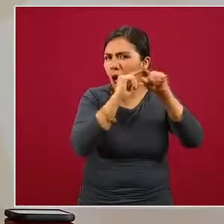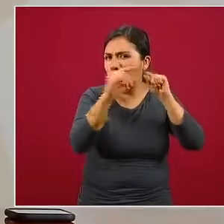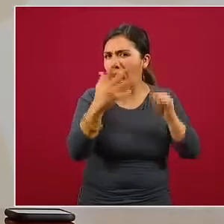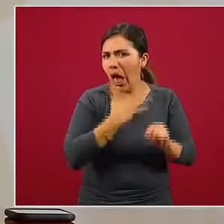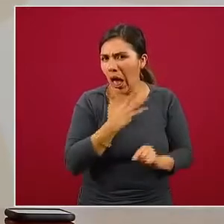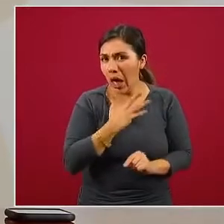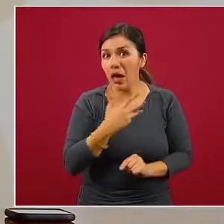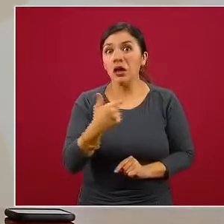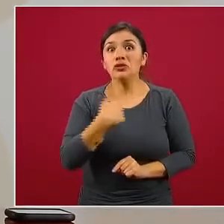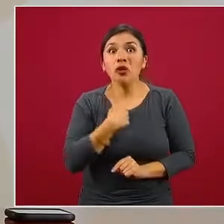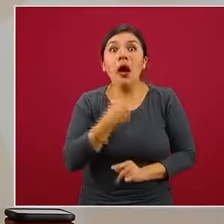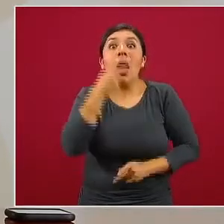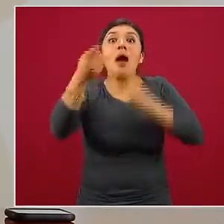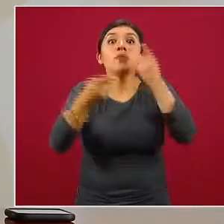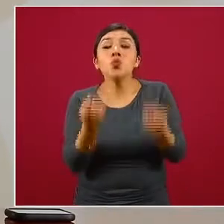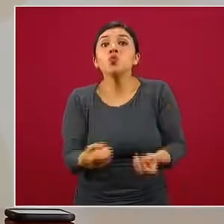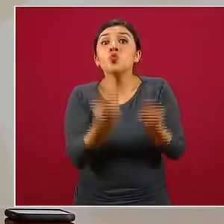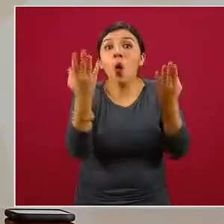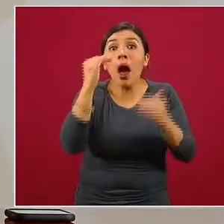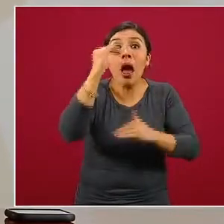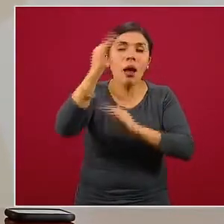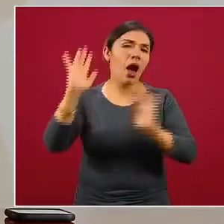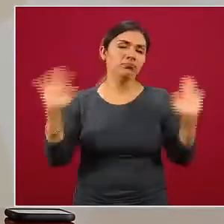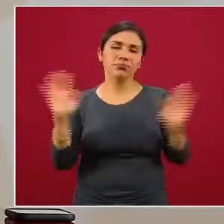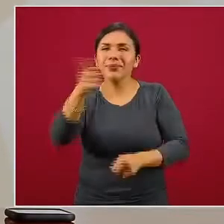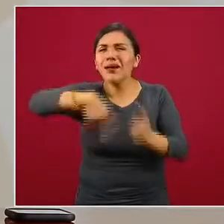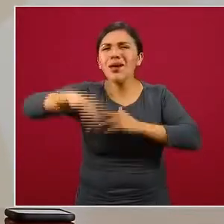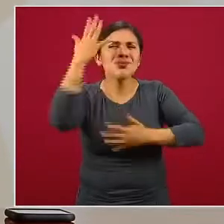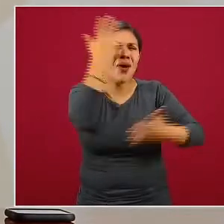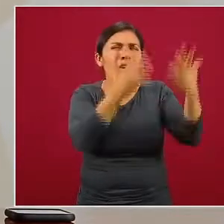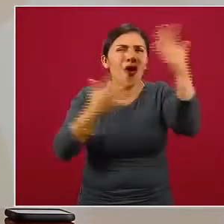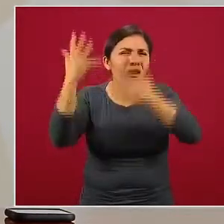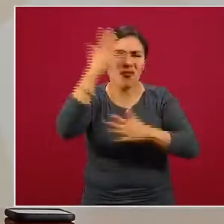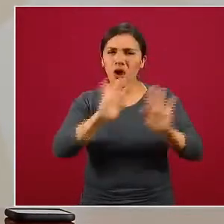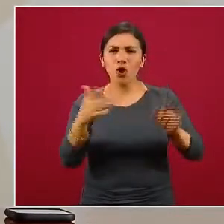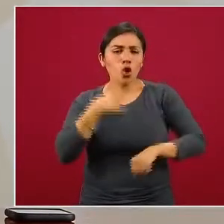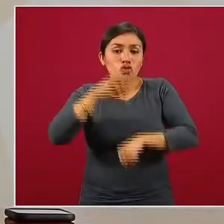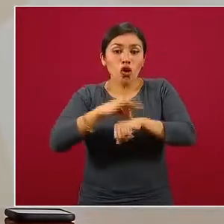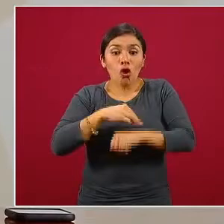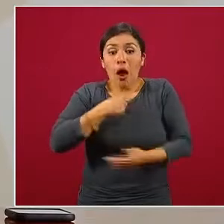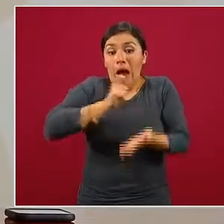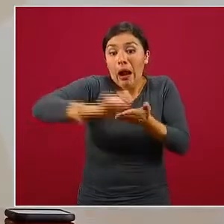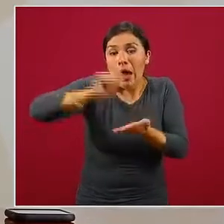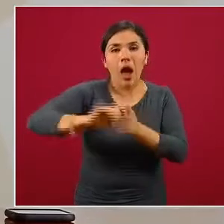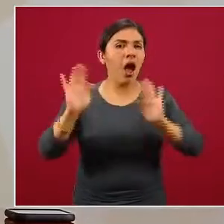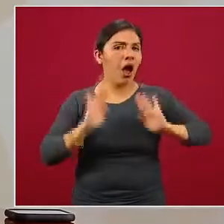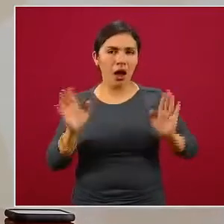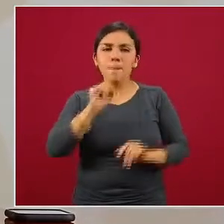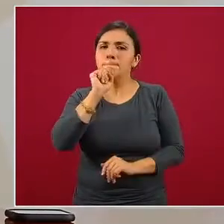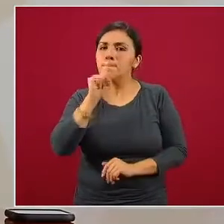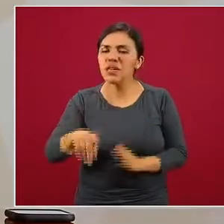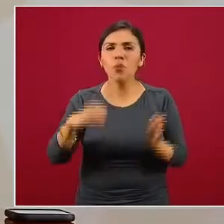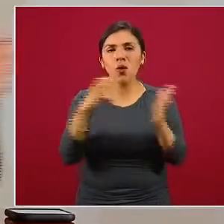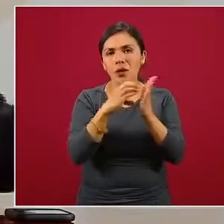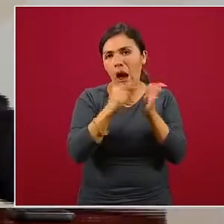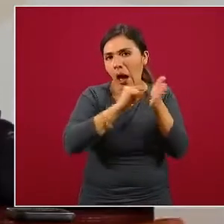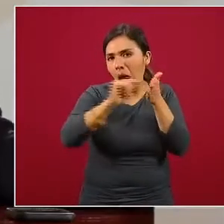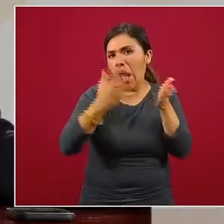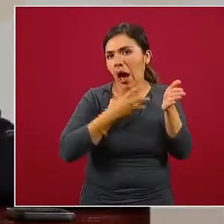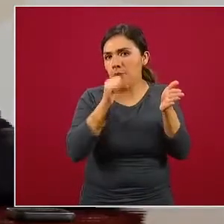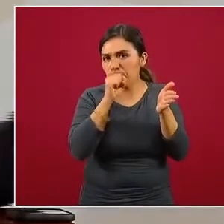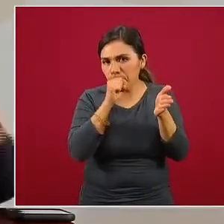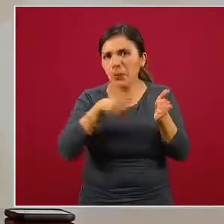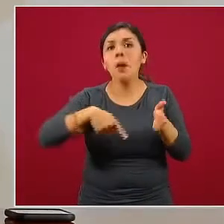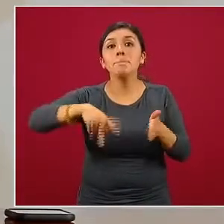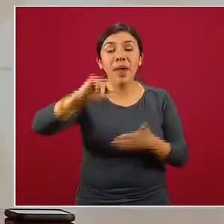No quisiera hablar de dosis específicas para no crear confusión, como si esto fuera una receta pública en la propia caja. Pero lo vamos a poner